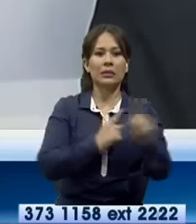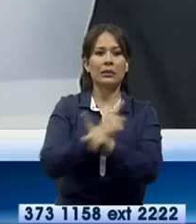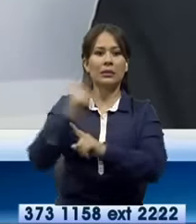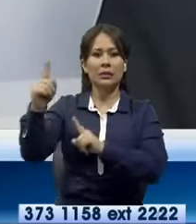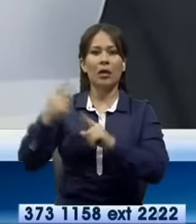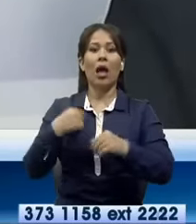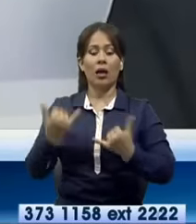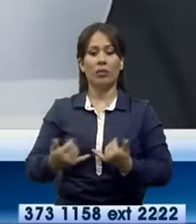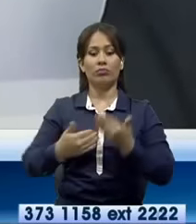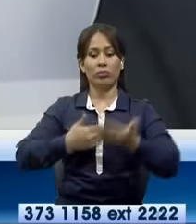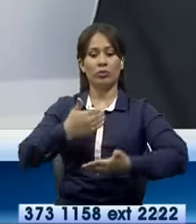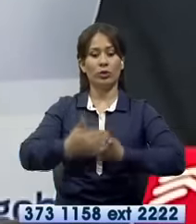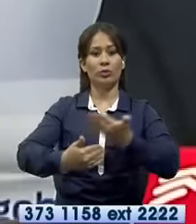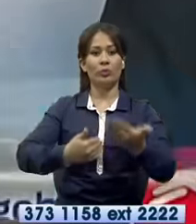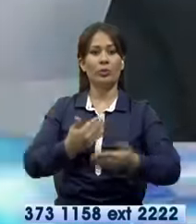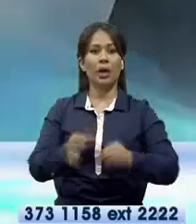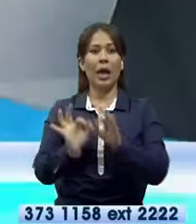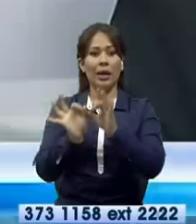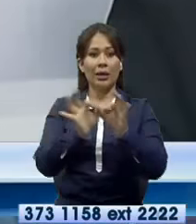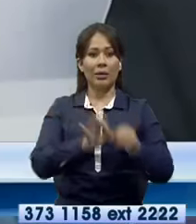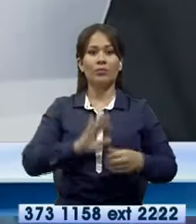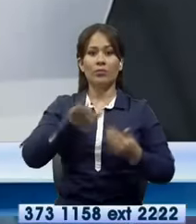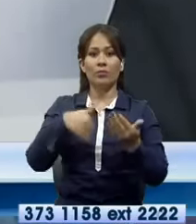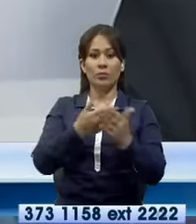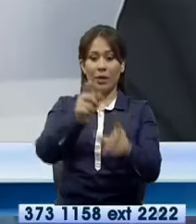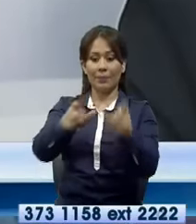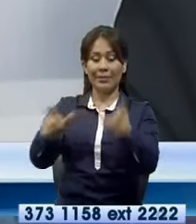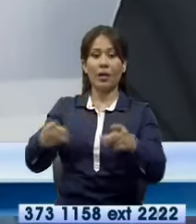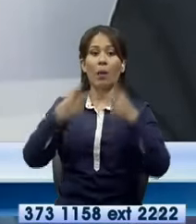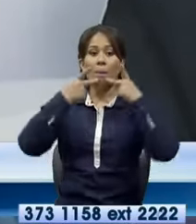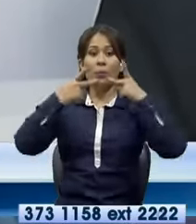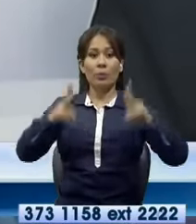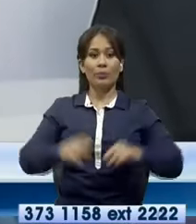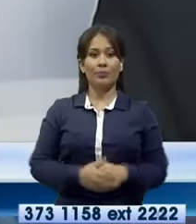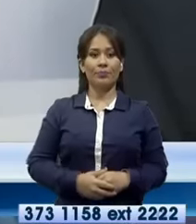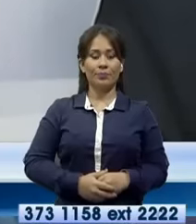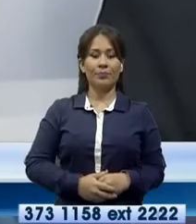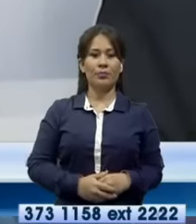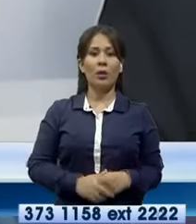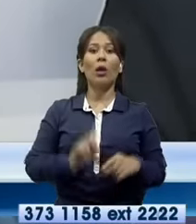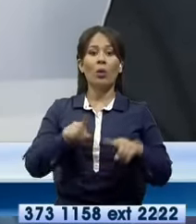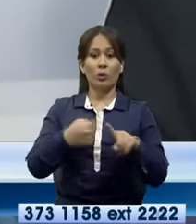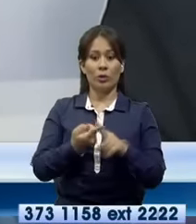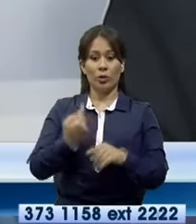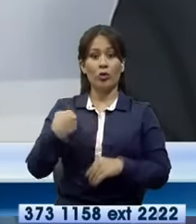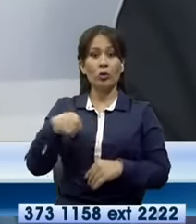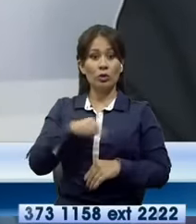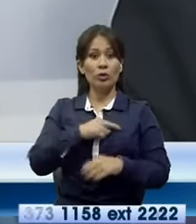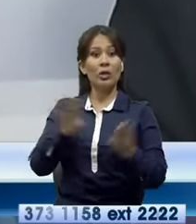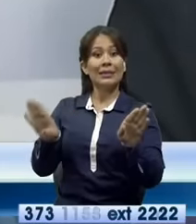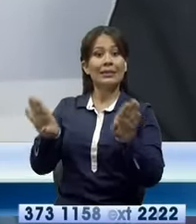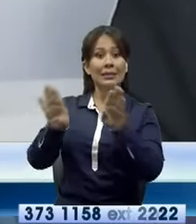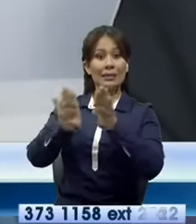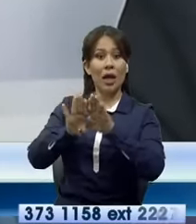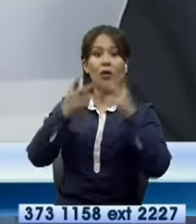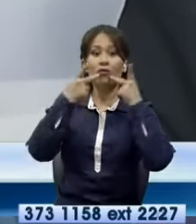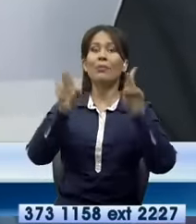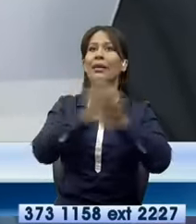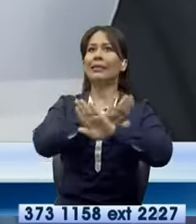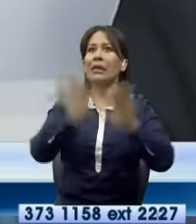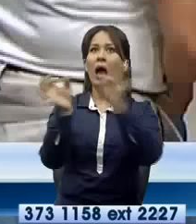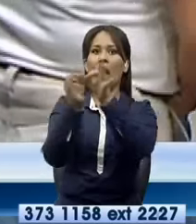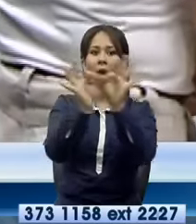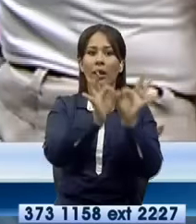de un proceso electoral, hoy se entregue a todos los actores y se publicite una vez que hagamos el cierre definitivo y que tengamos, obviamente, luego del